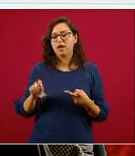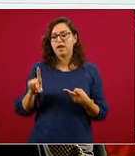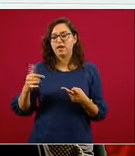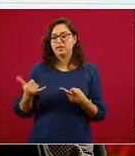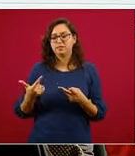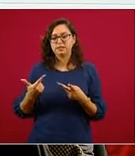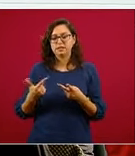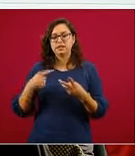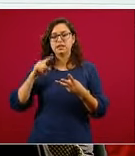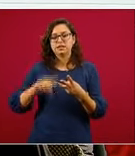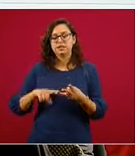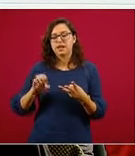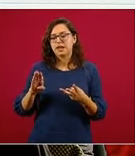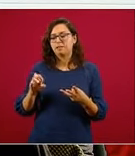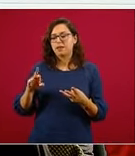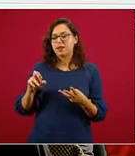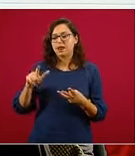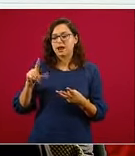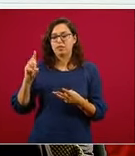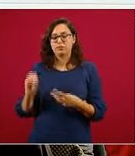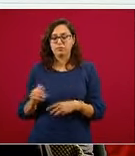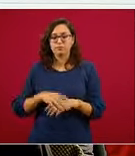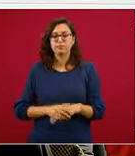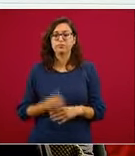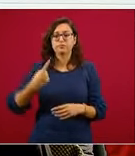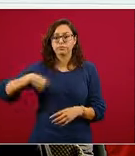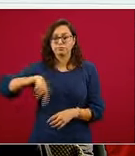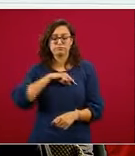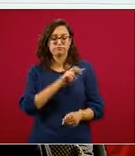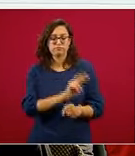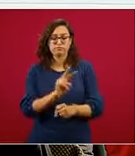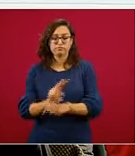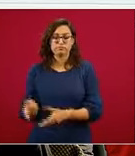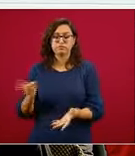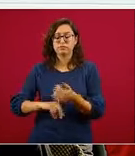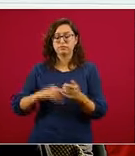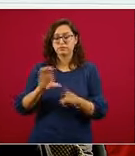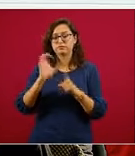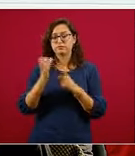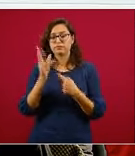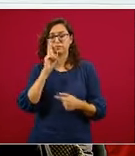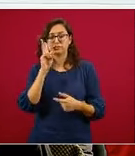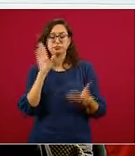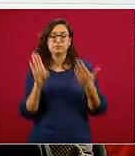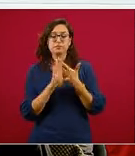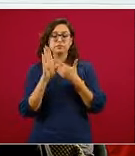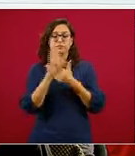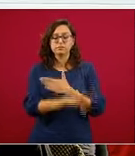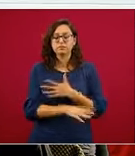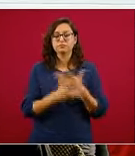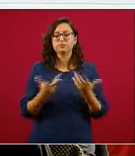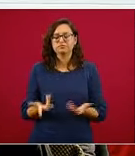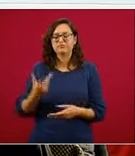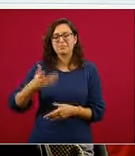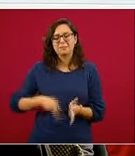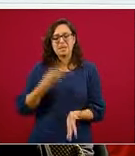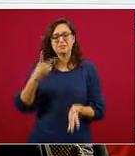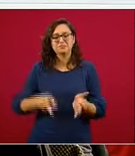Nosotros coordinamos las acciones del Observatorio Mexicano de Drogas desde la Comisión Nacional contra las Adicciones y ha sido una